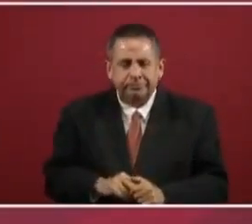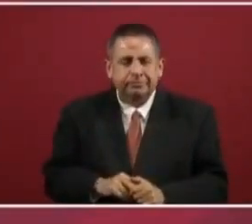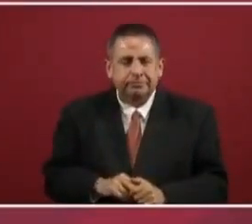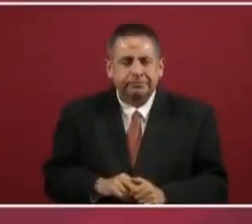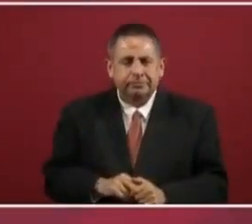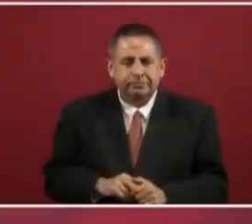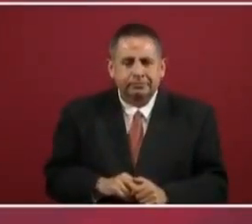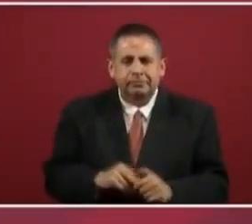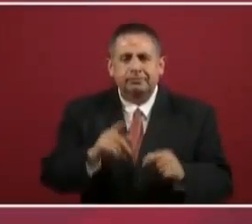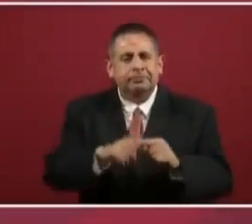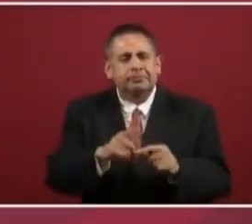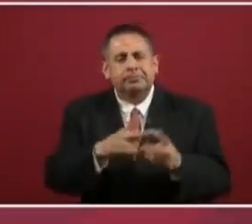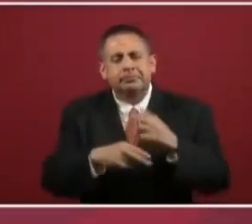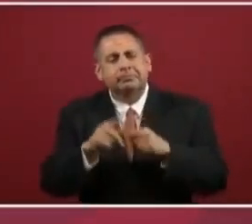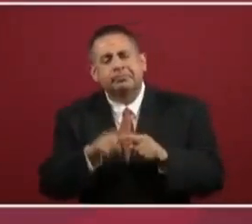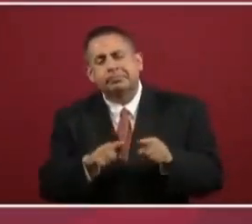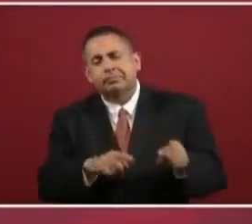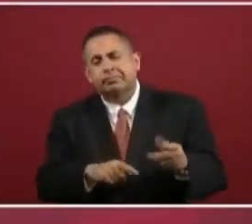estees